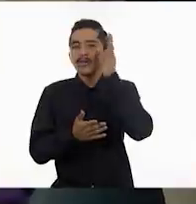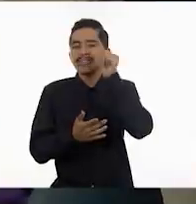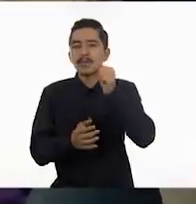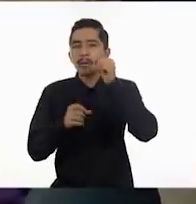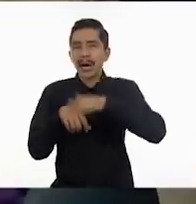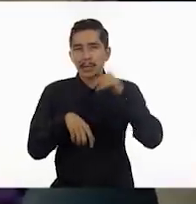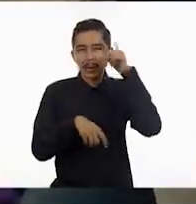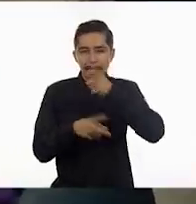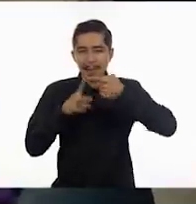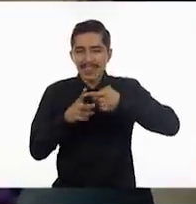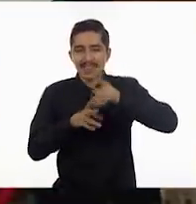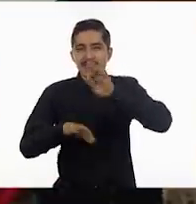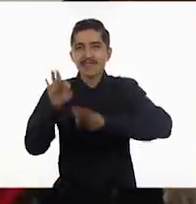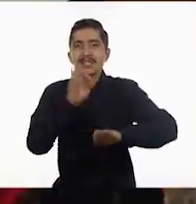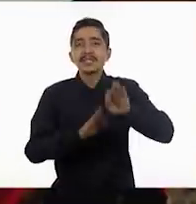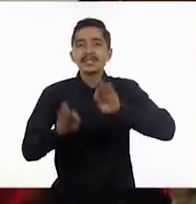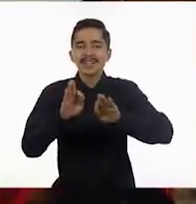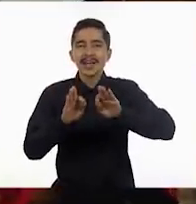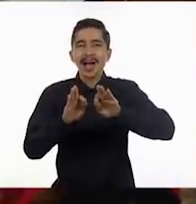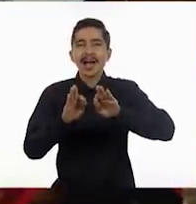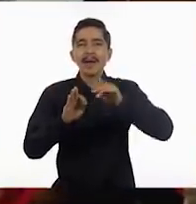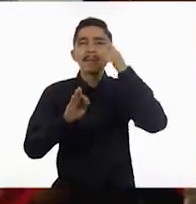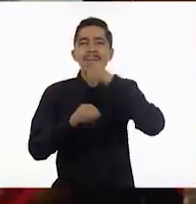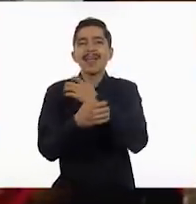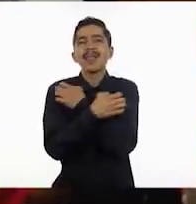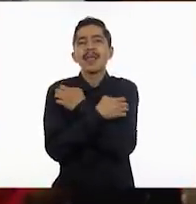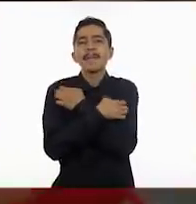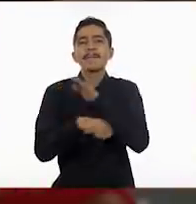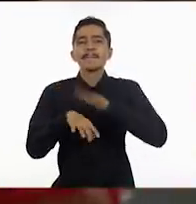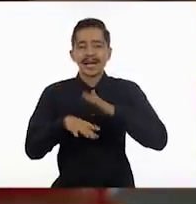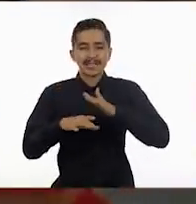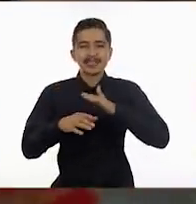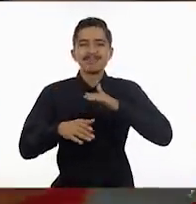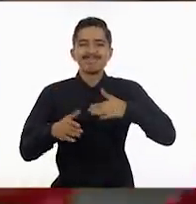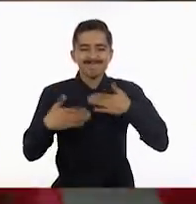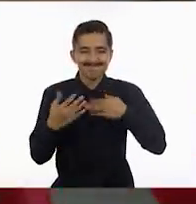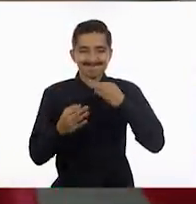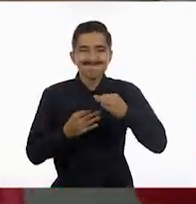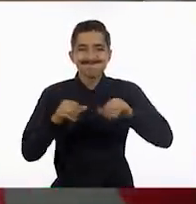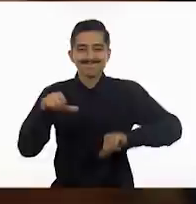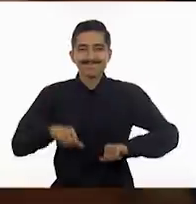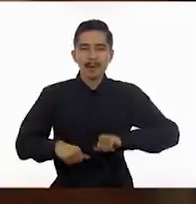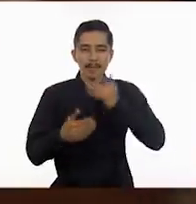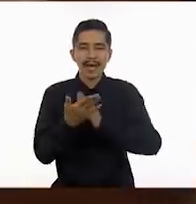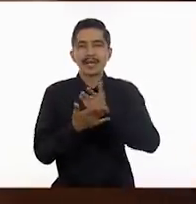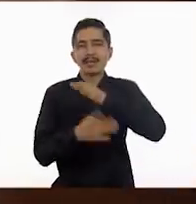abstractos de matemáticas y física para así hacer la educación más interactiva y accesible para todos.